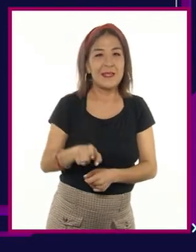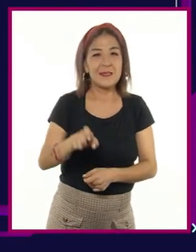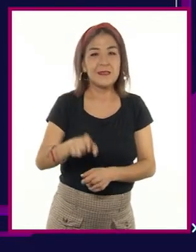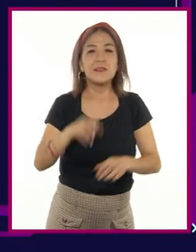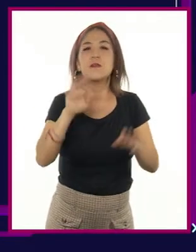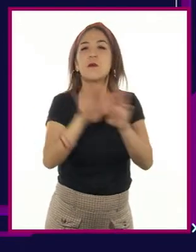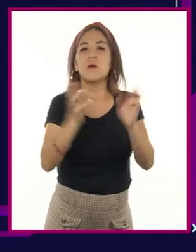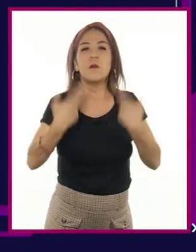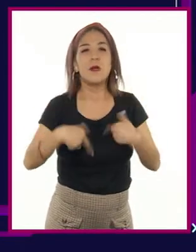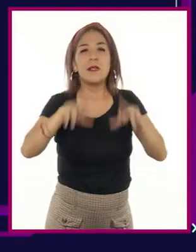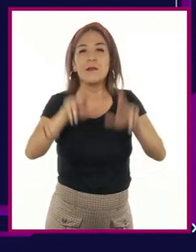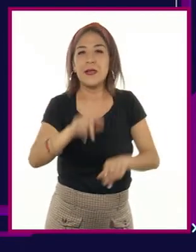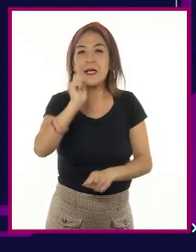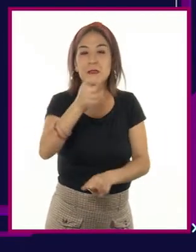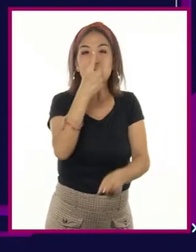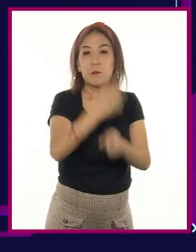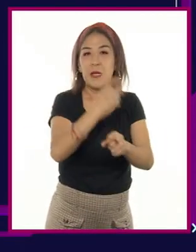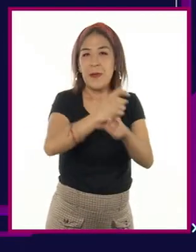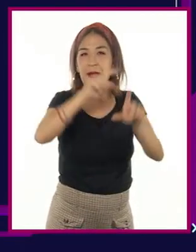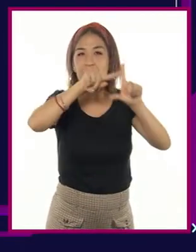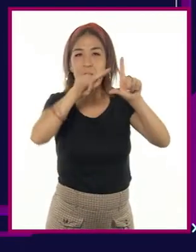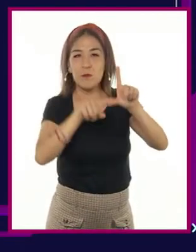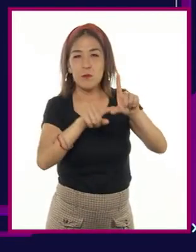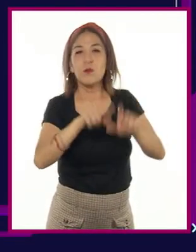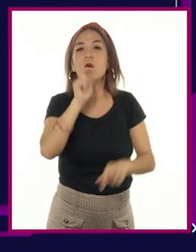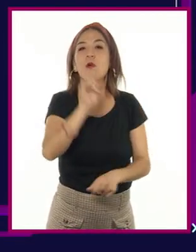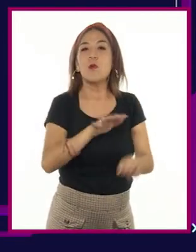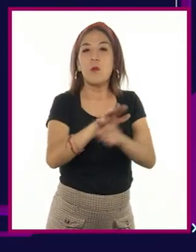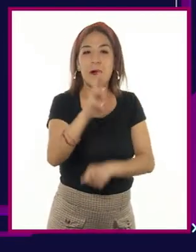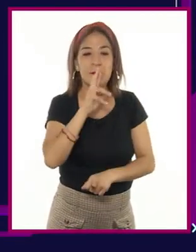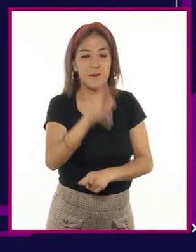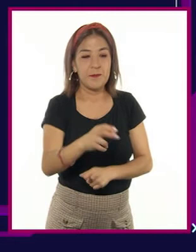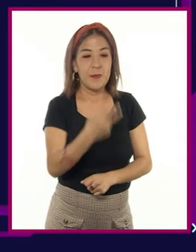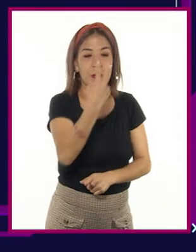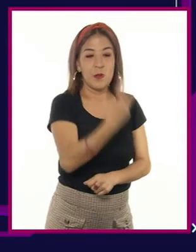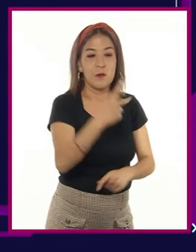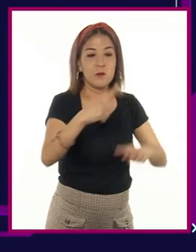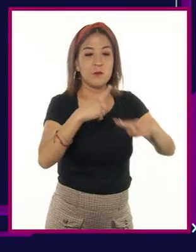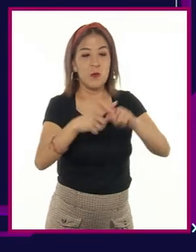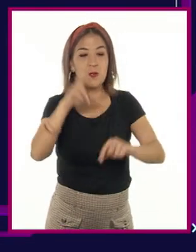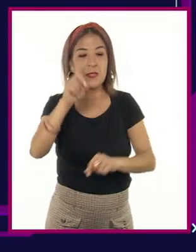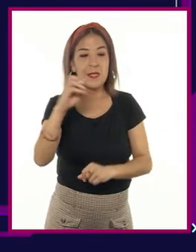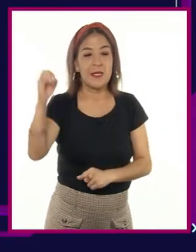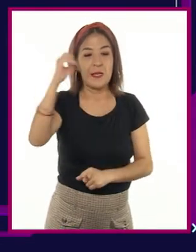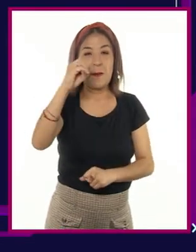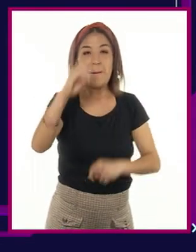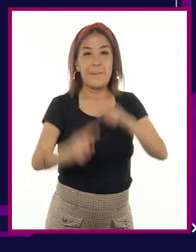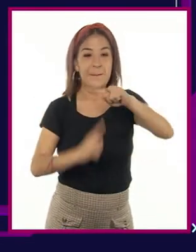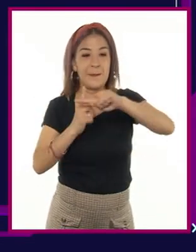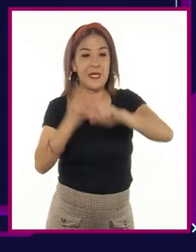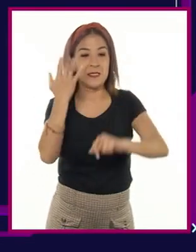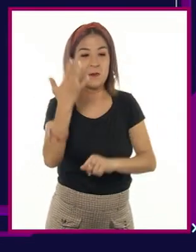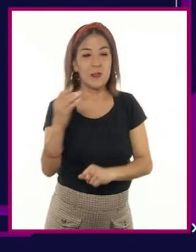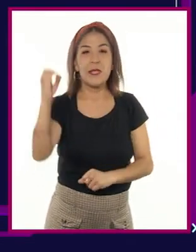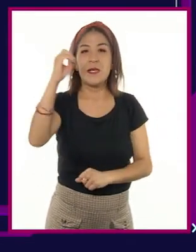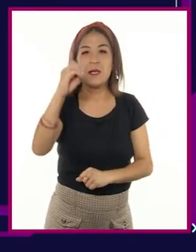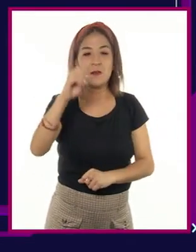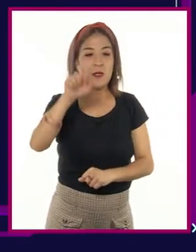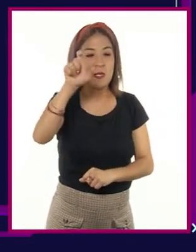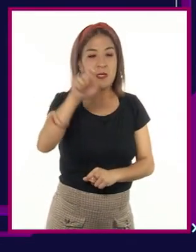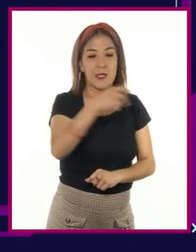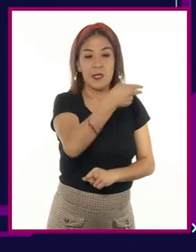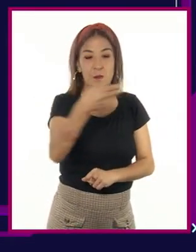representa el primer ángulo y se tiene que 2 x 30 grados más 50 grados es igual a